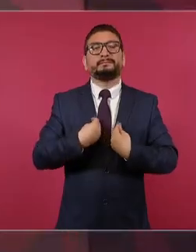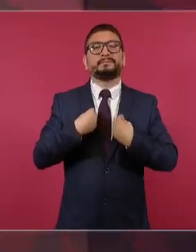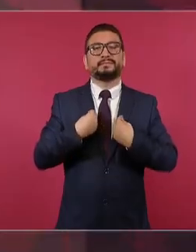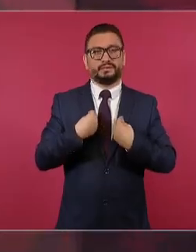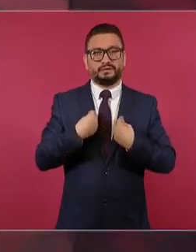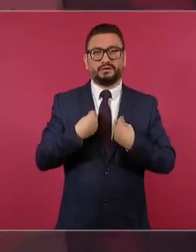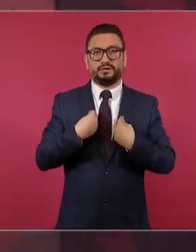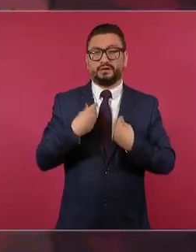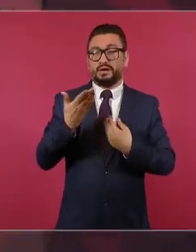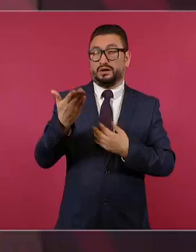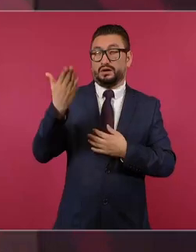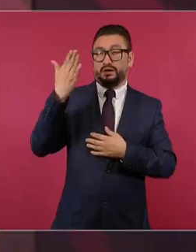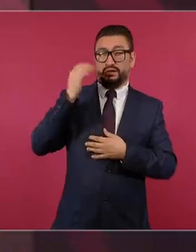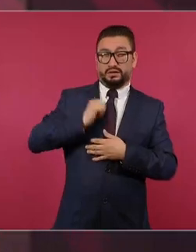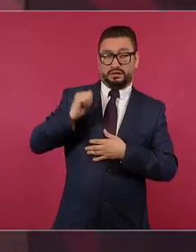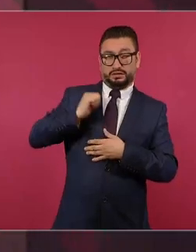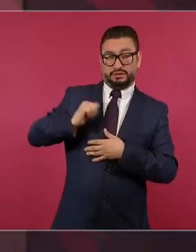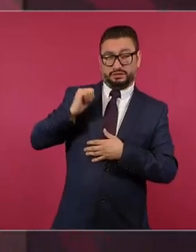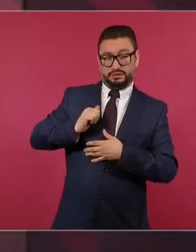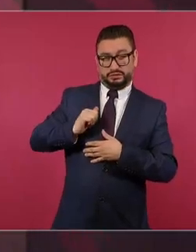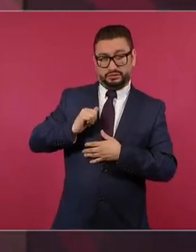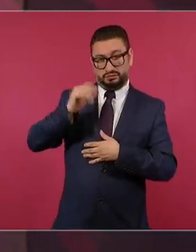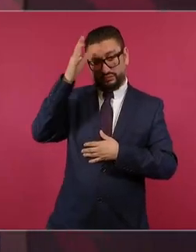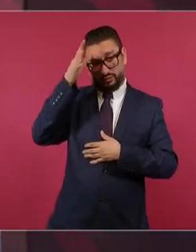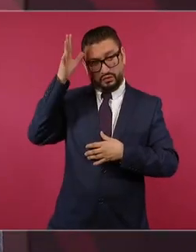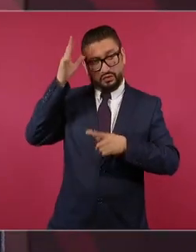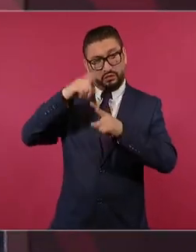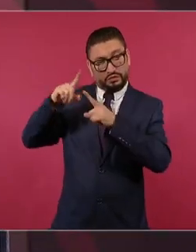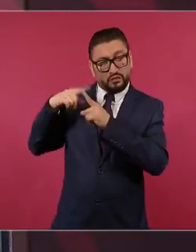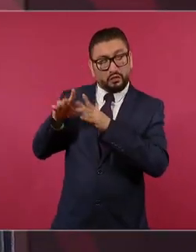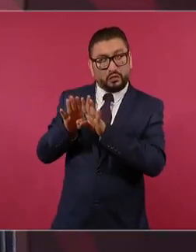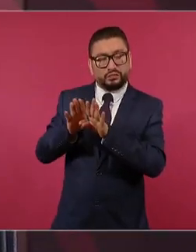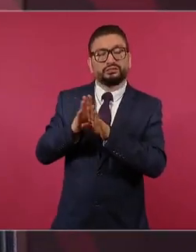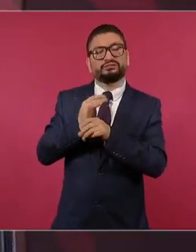en el México prehispánico.